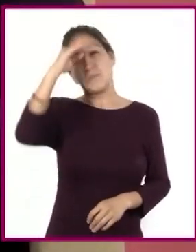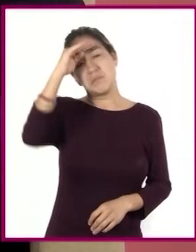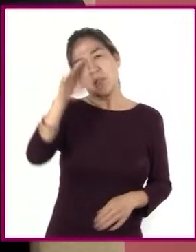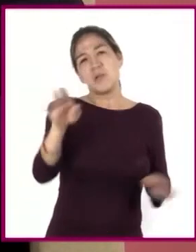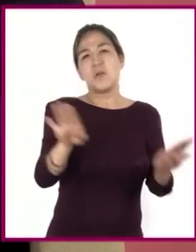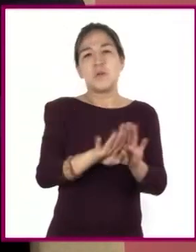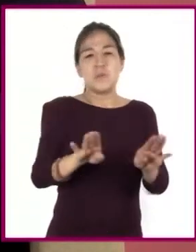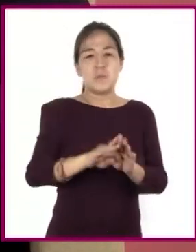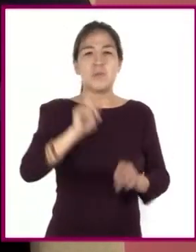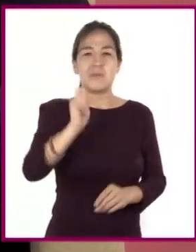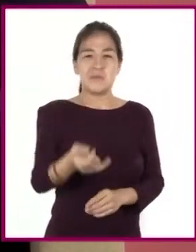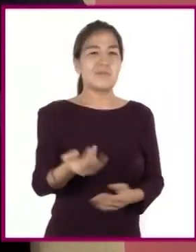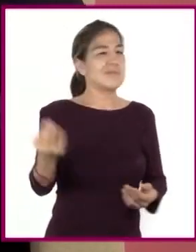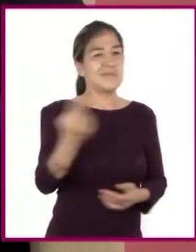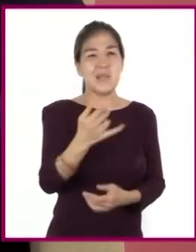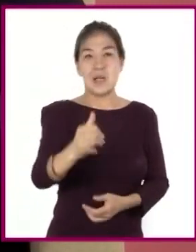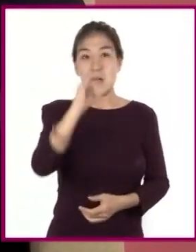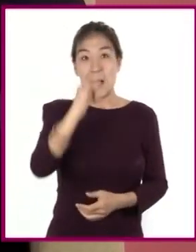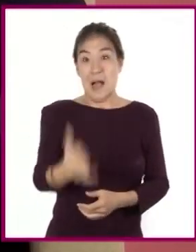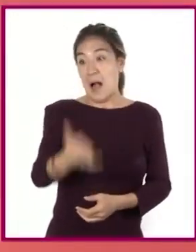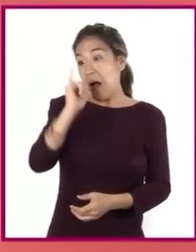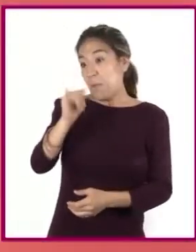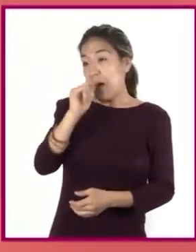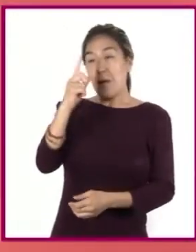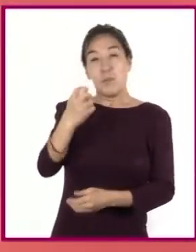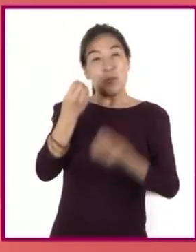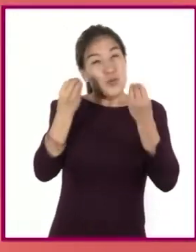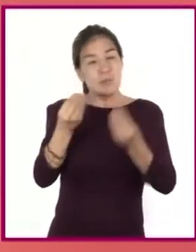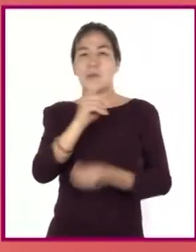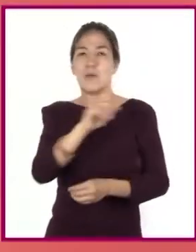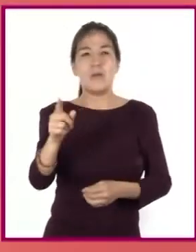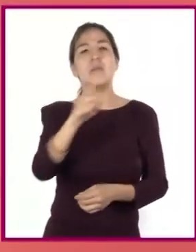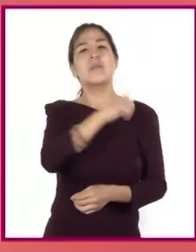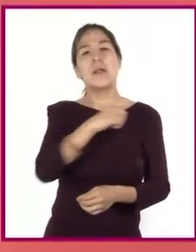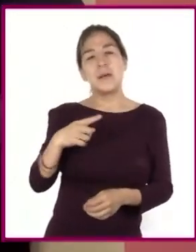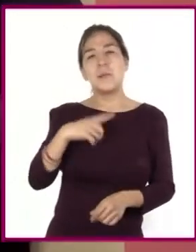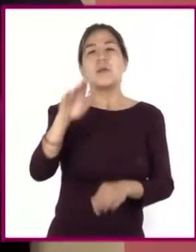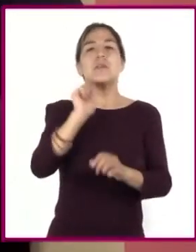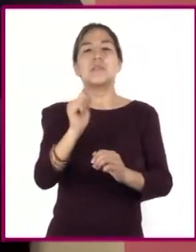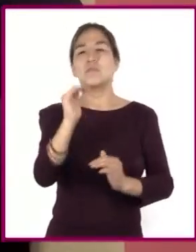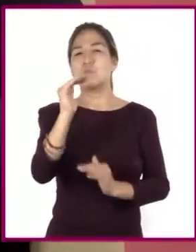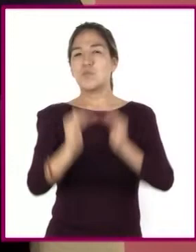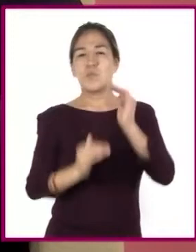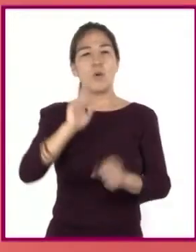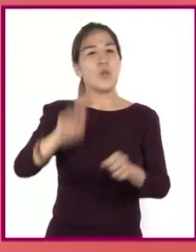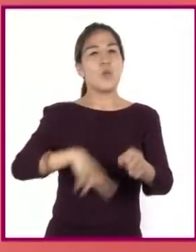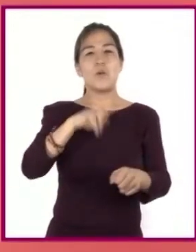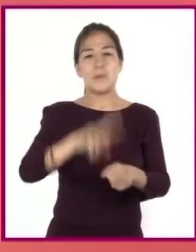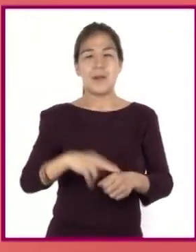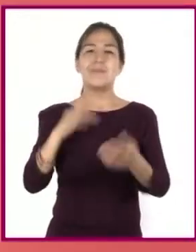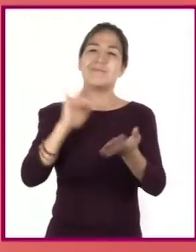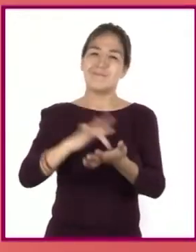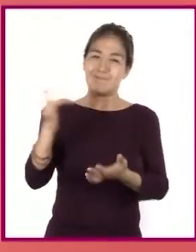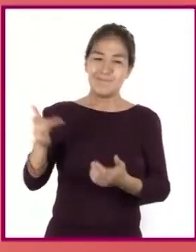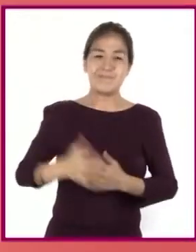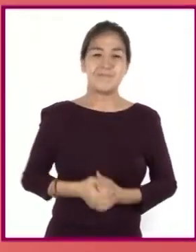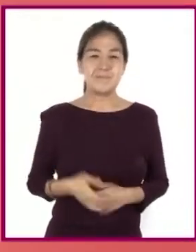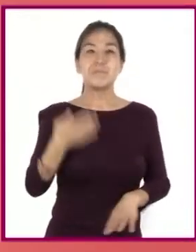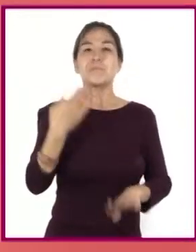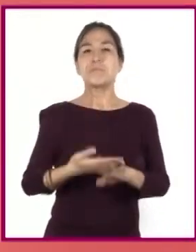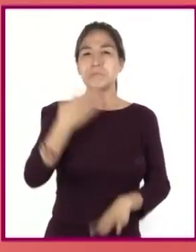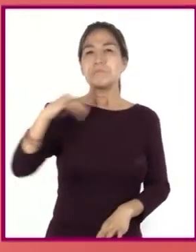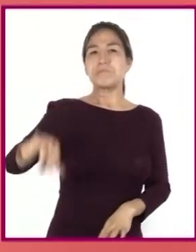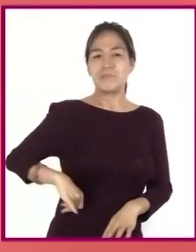el consumo adecuado, no en exceso, pero tampoco en déficit de agua simple. Gracias. Muy